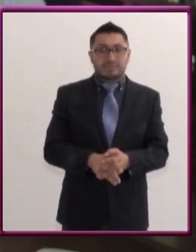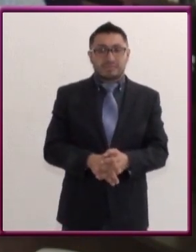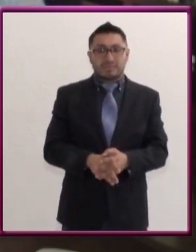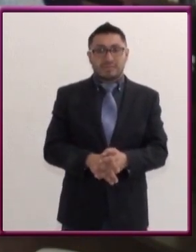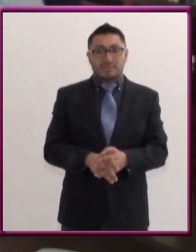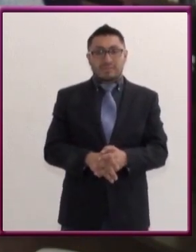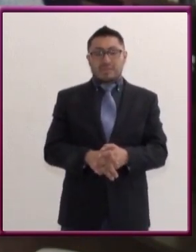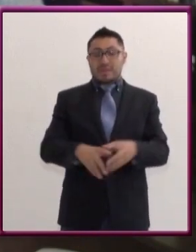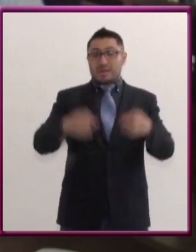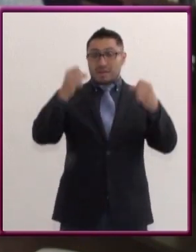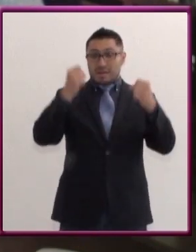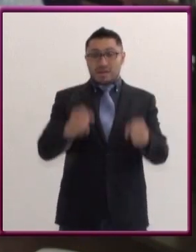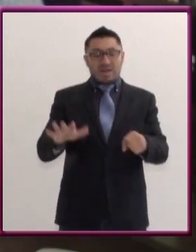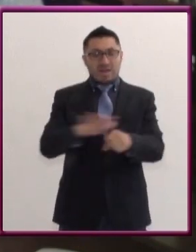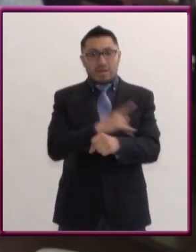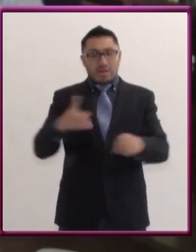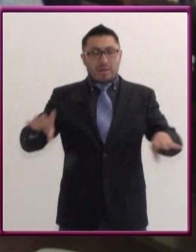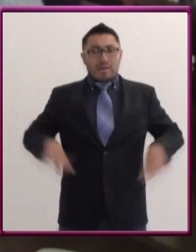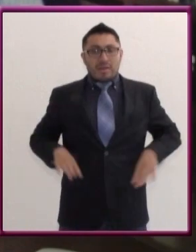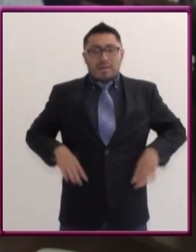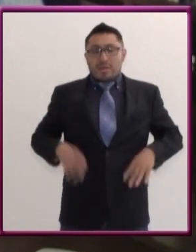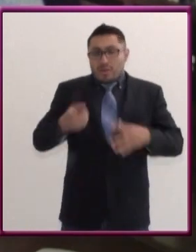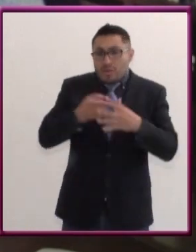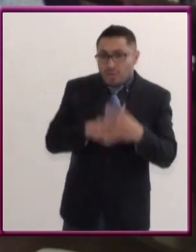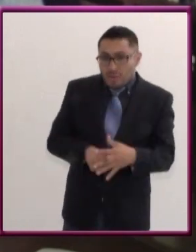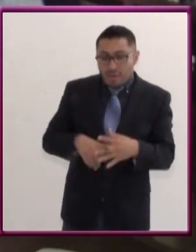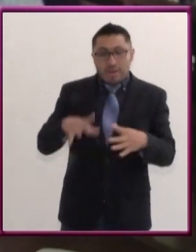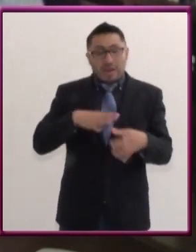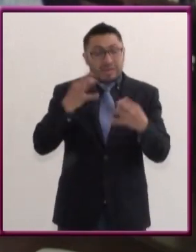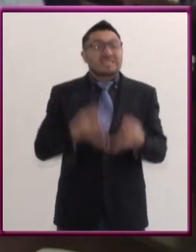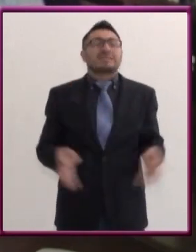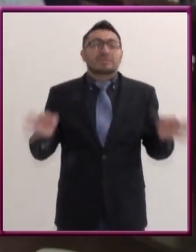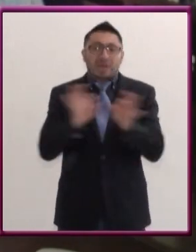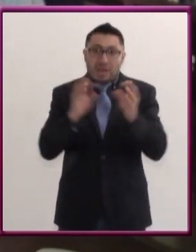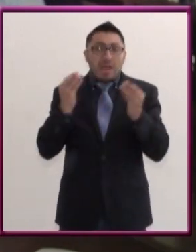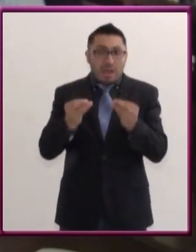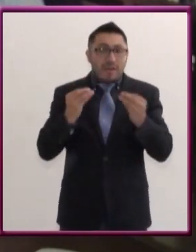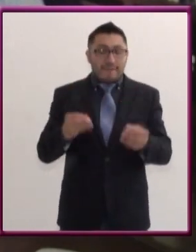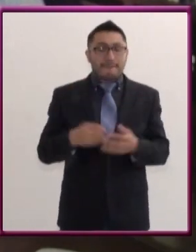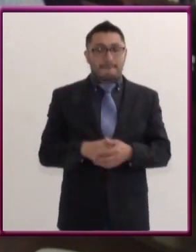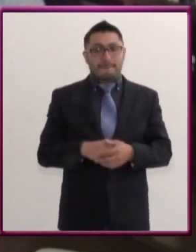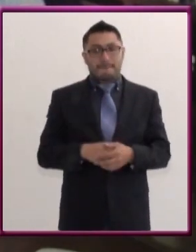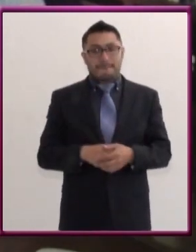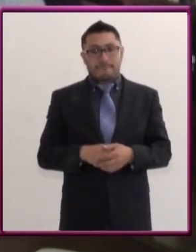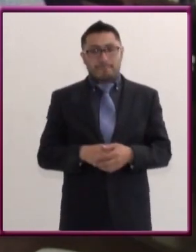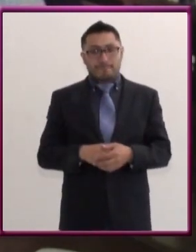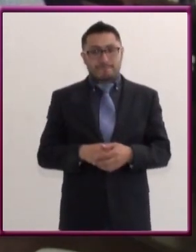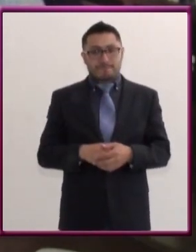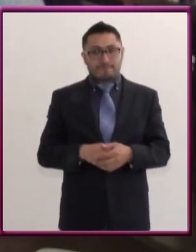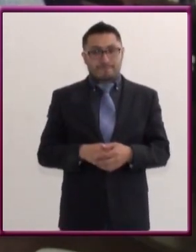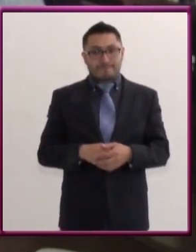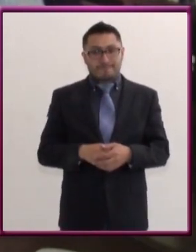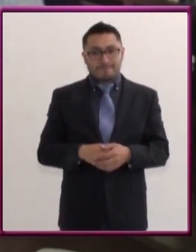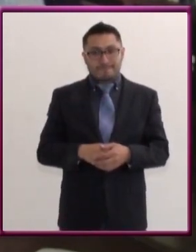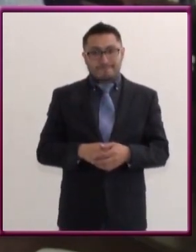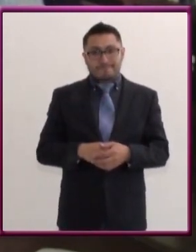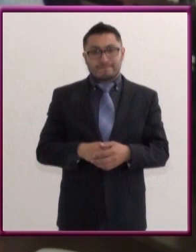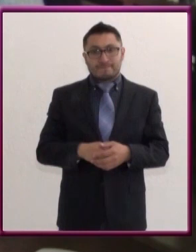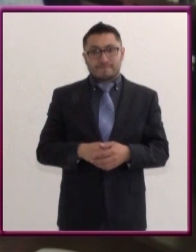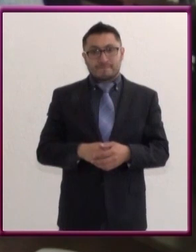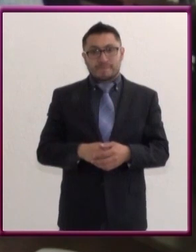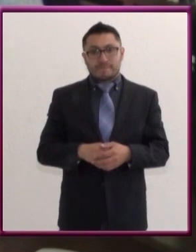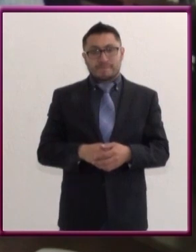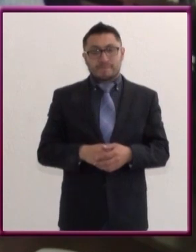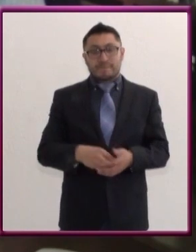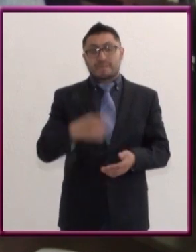con certeza, porque las condiciones iniciales cuentan mucho allí. Claro.